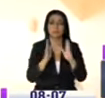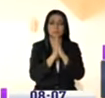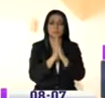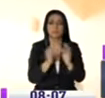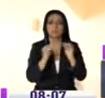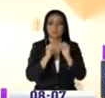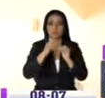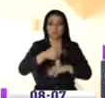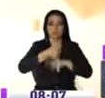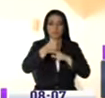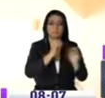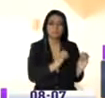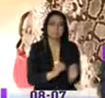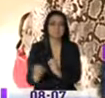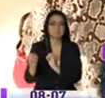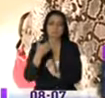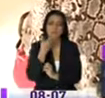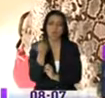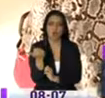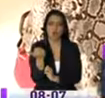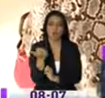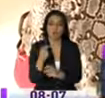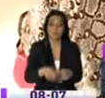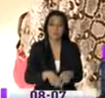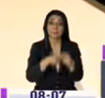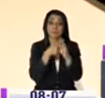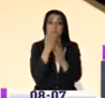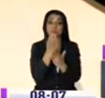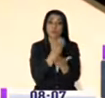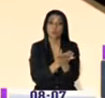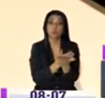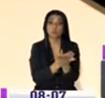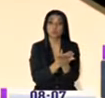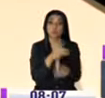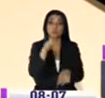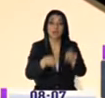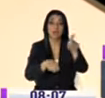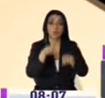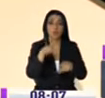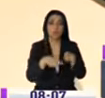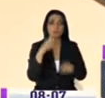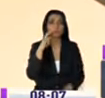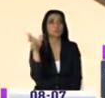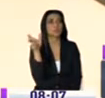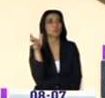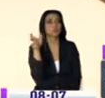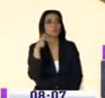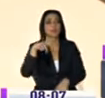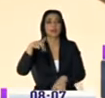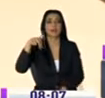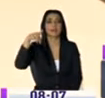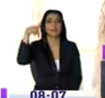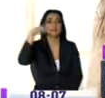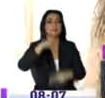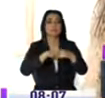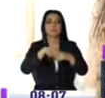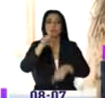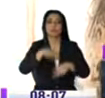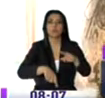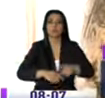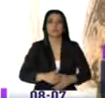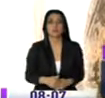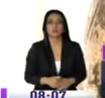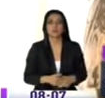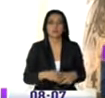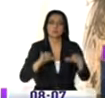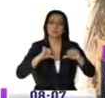autoridades que se organicen mejor, pues en el inicio del curso, a algunos les tocó escuchar las charlas desde las gradas.